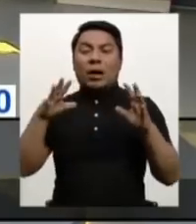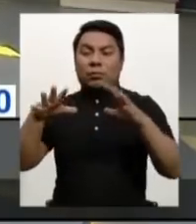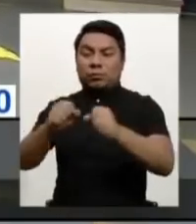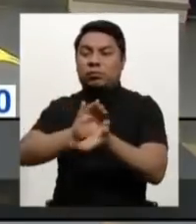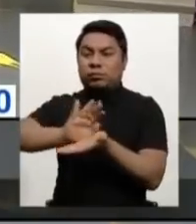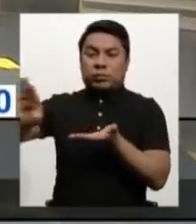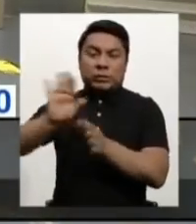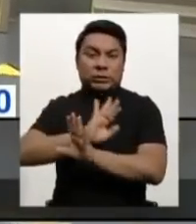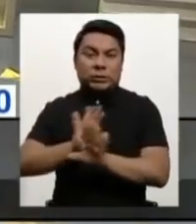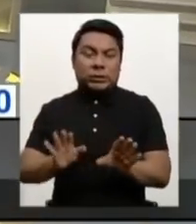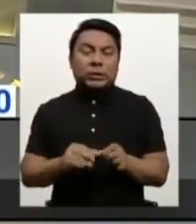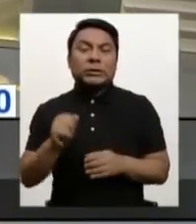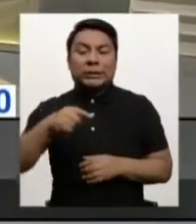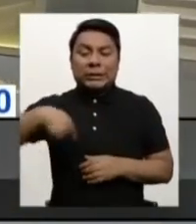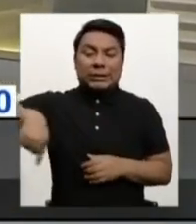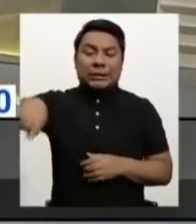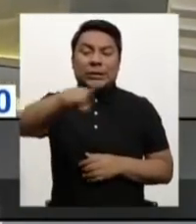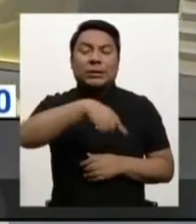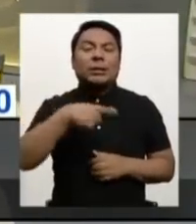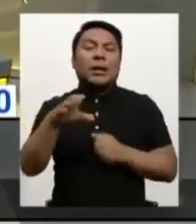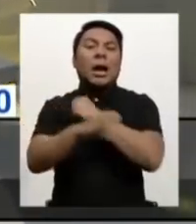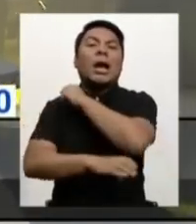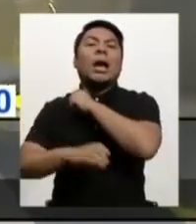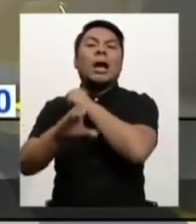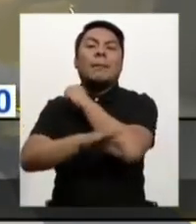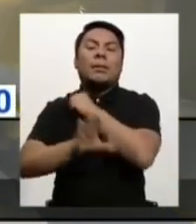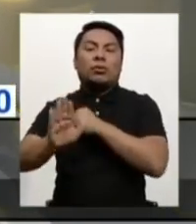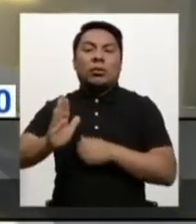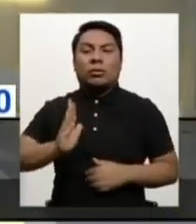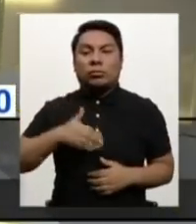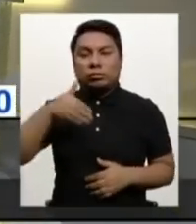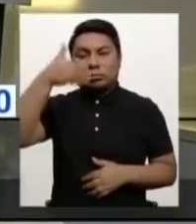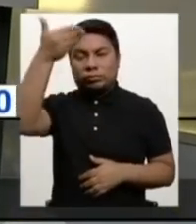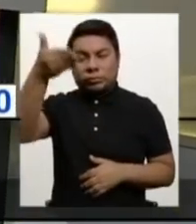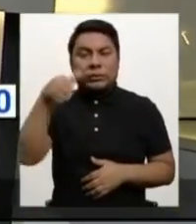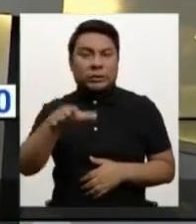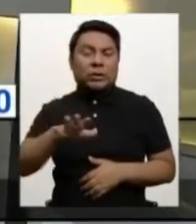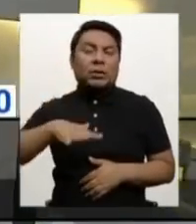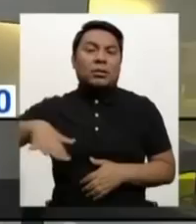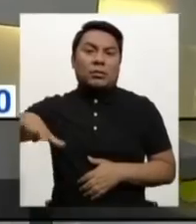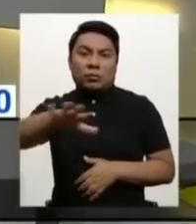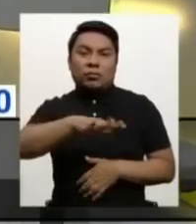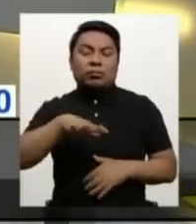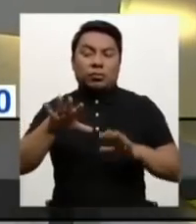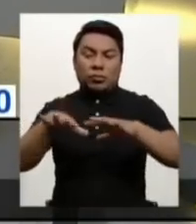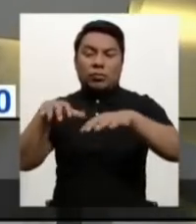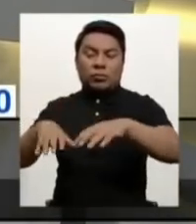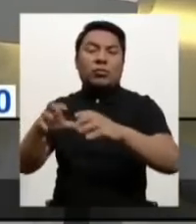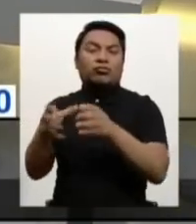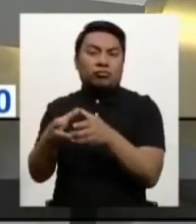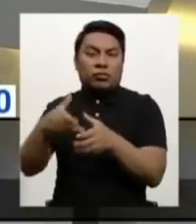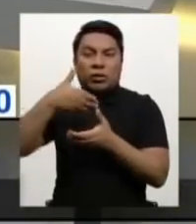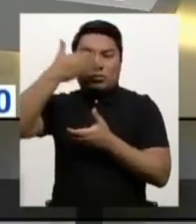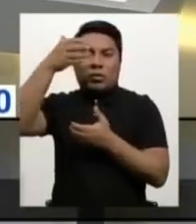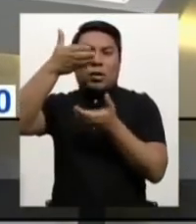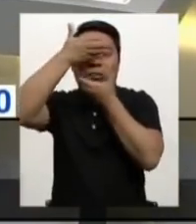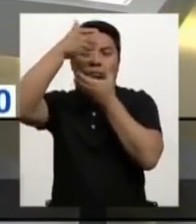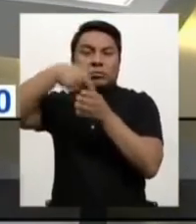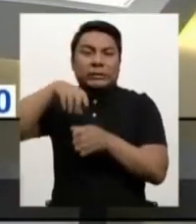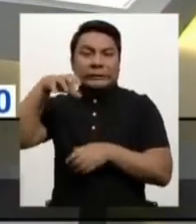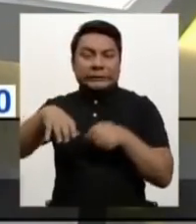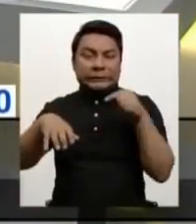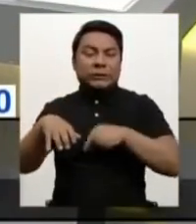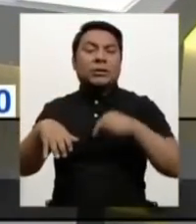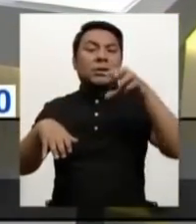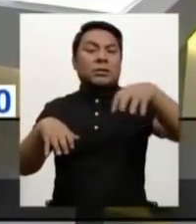y la capital del hogar pretendía ser el estado islámico como el nombre lo indica pretendían ser un estado con una capital y es